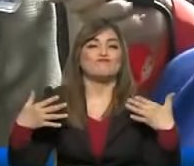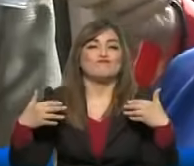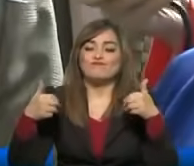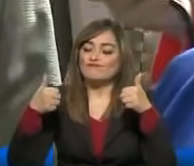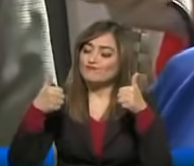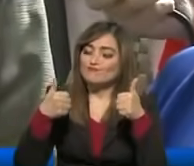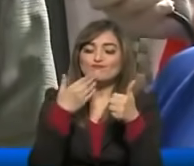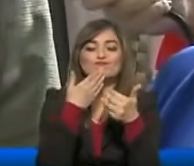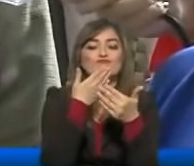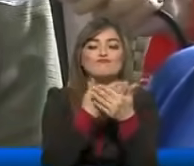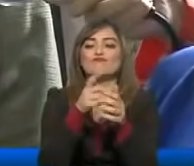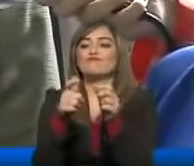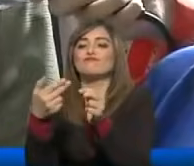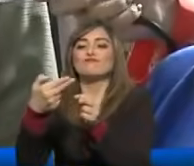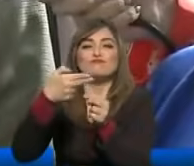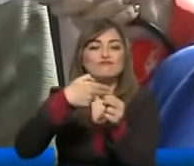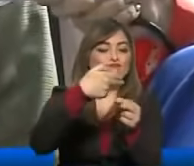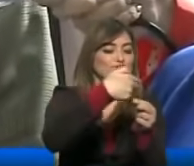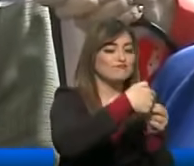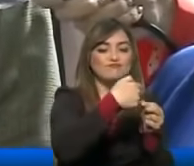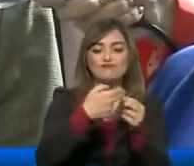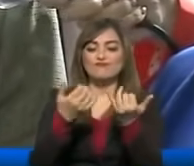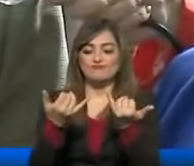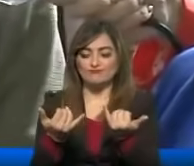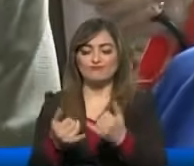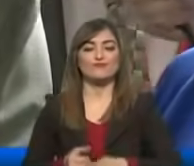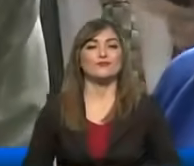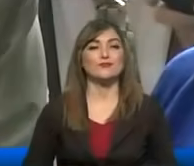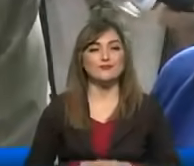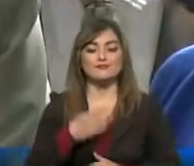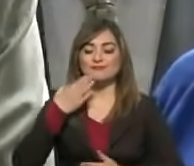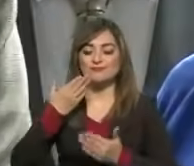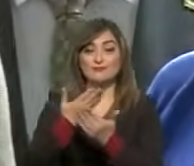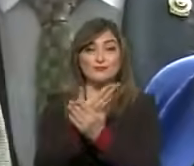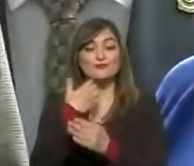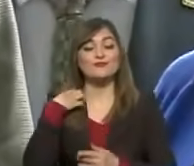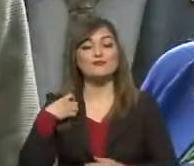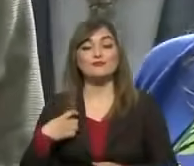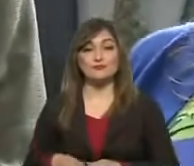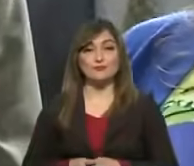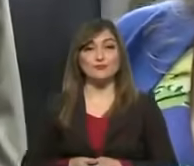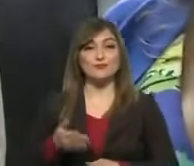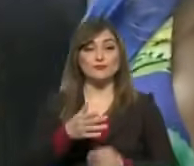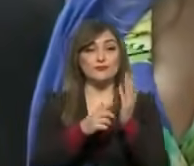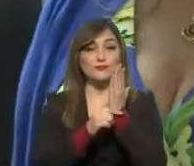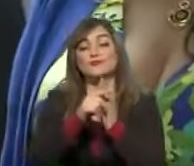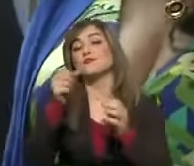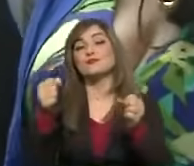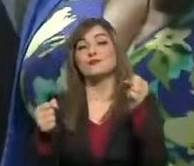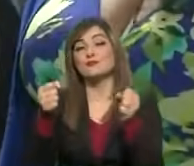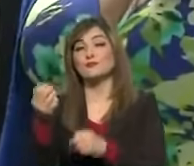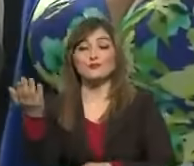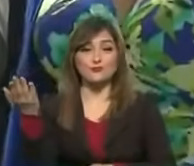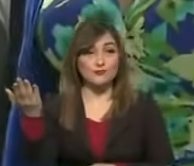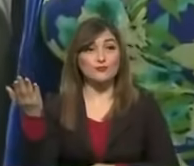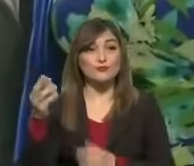todos los participantes que hoy estuvieron en la misma. Muchas gracias. Son las palabras del ministro de